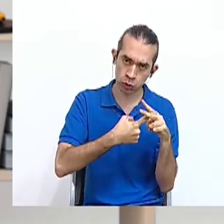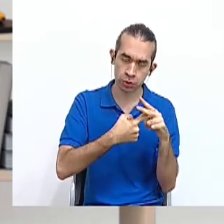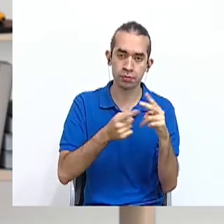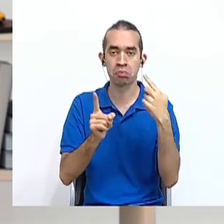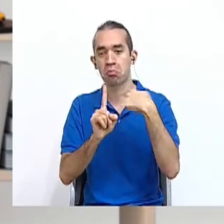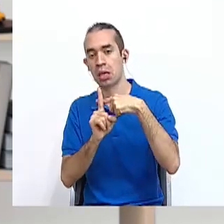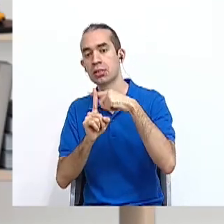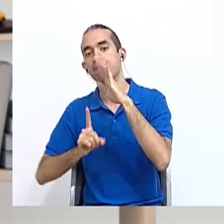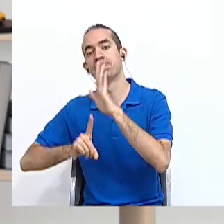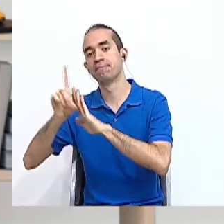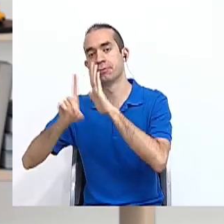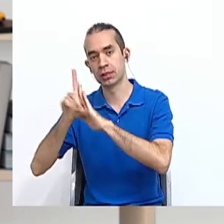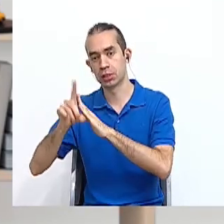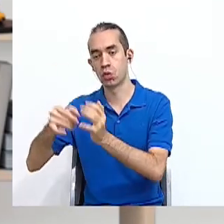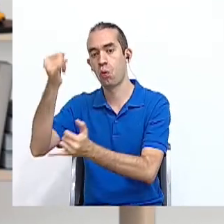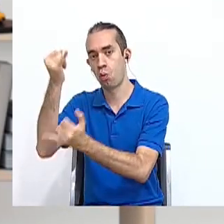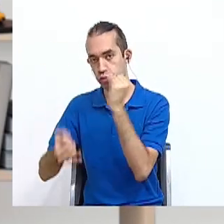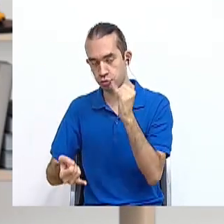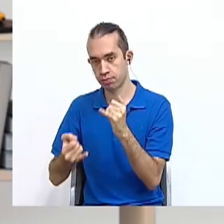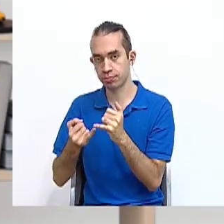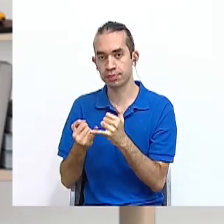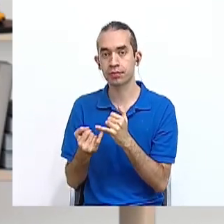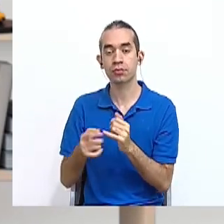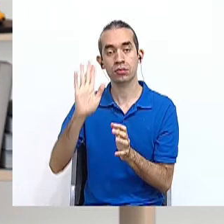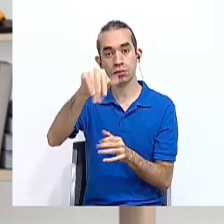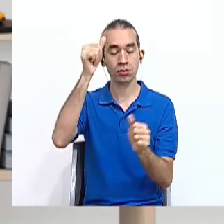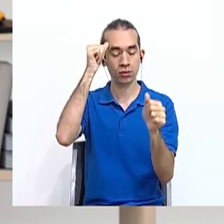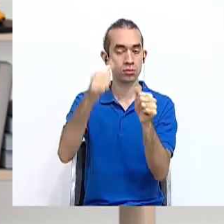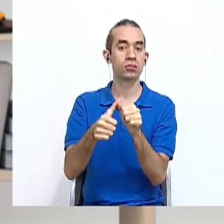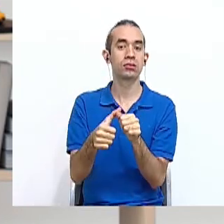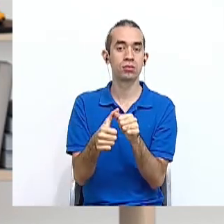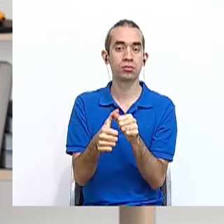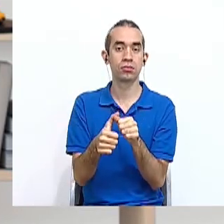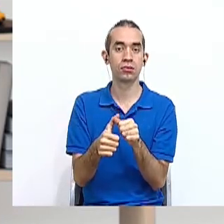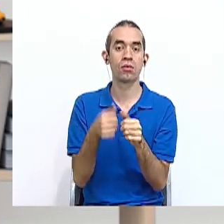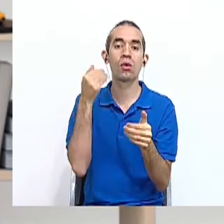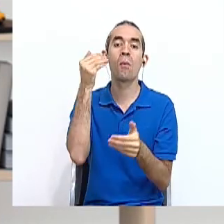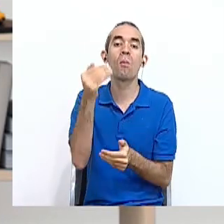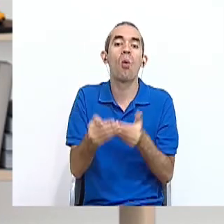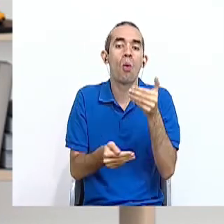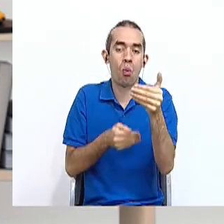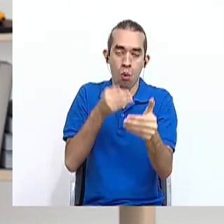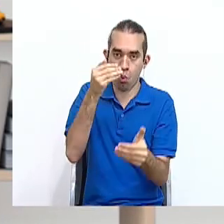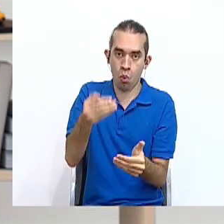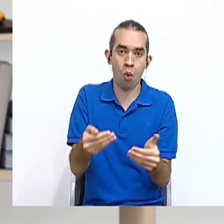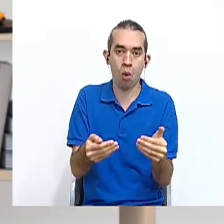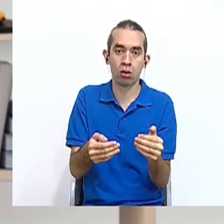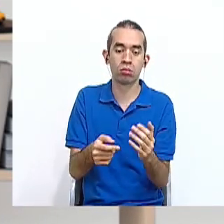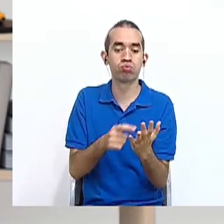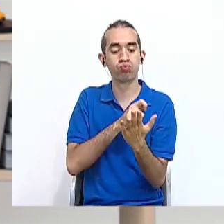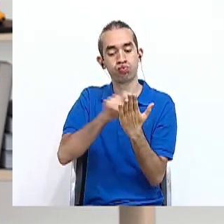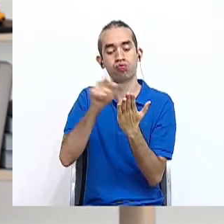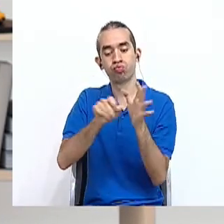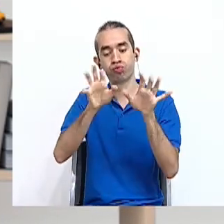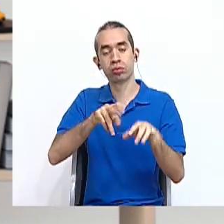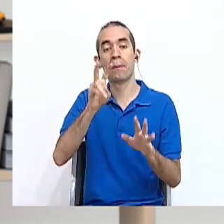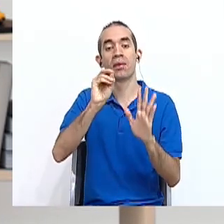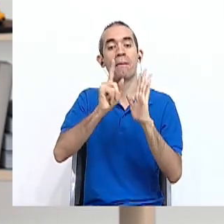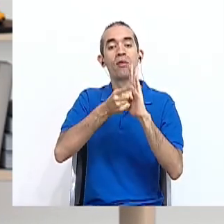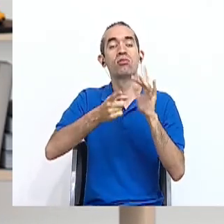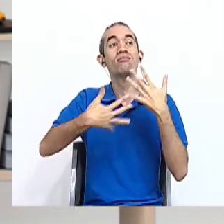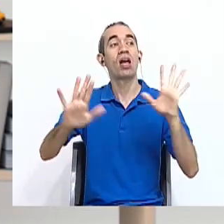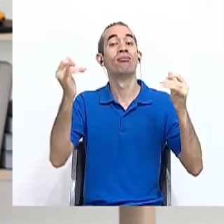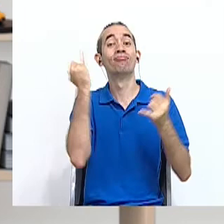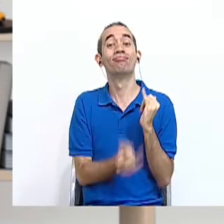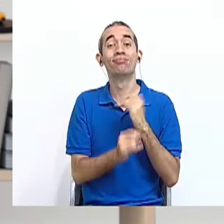de los párrafos de desarrollo y conclusión. Recuerden, esto es un proceso. No podemos escribir un texto en 20 minutos y decir